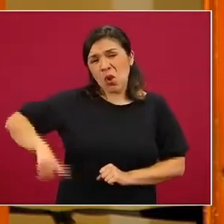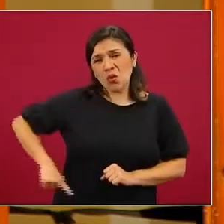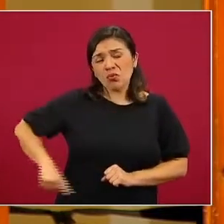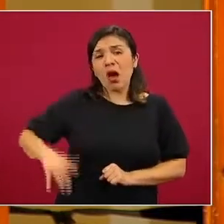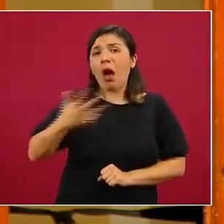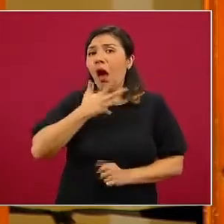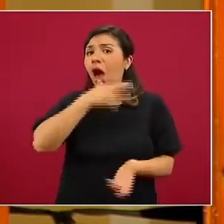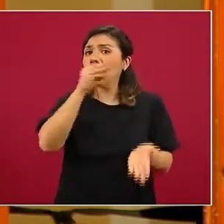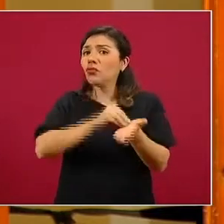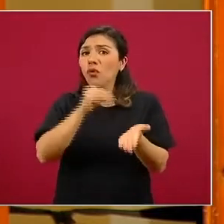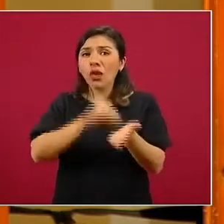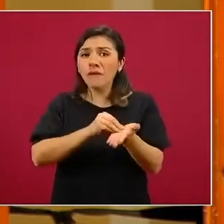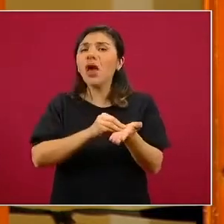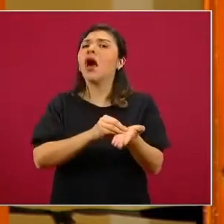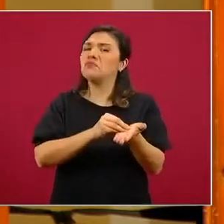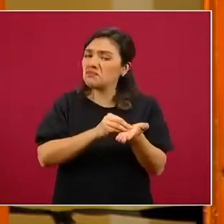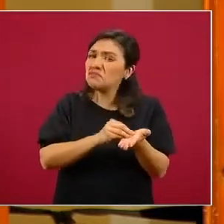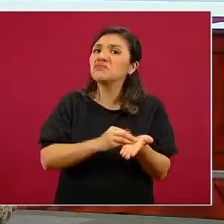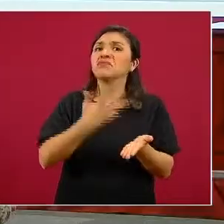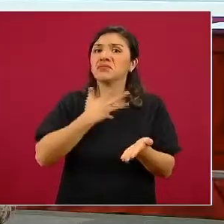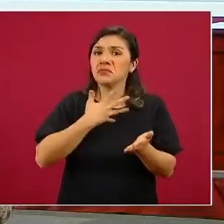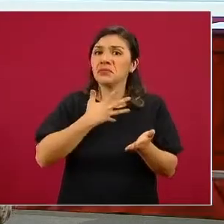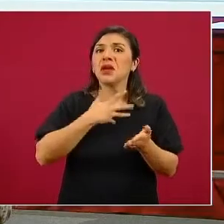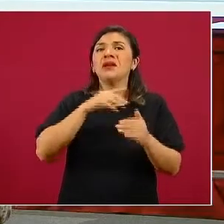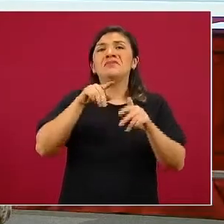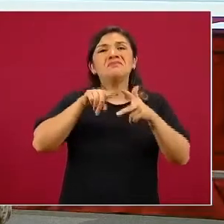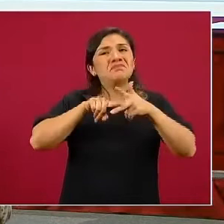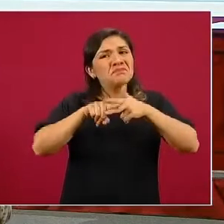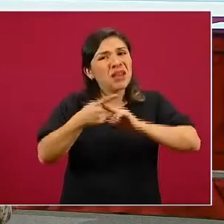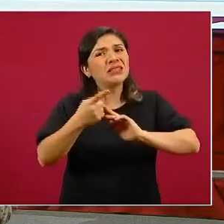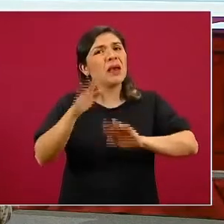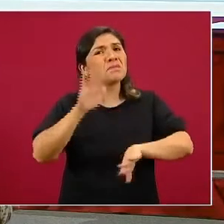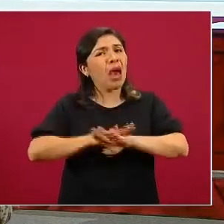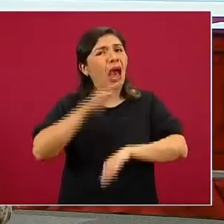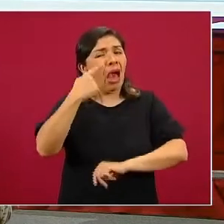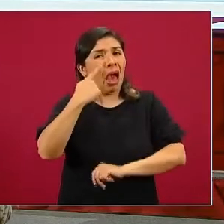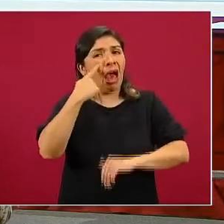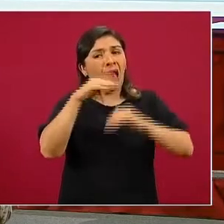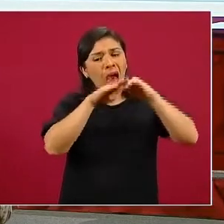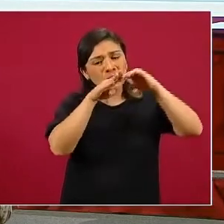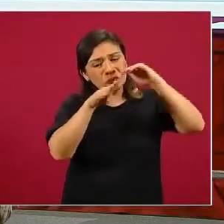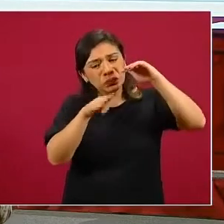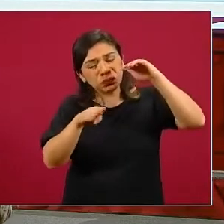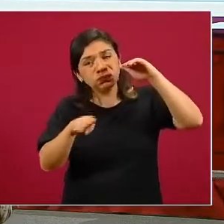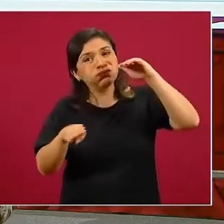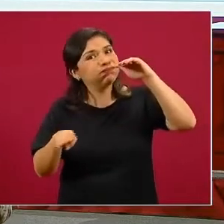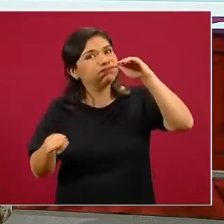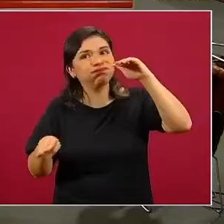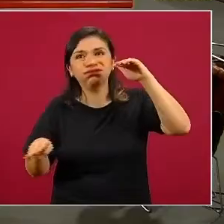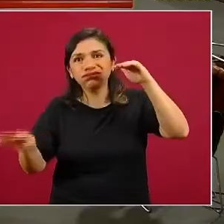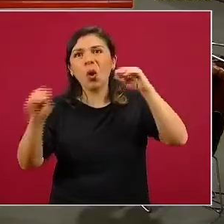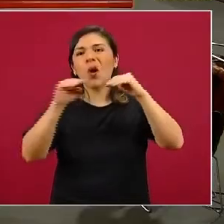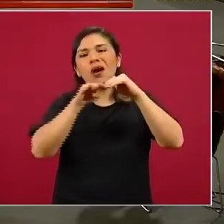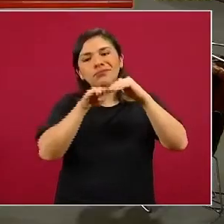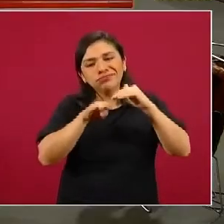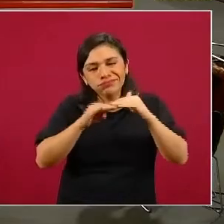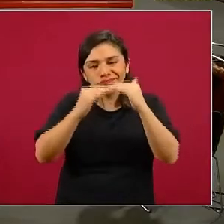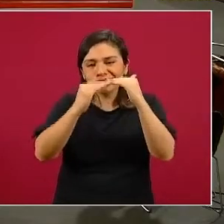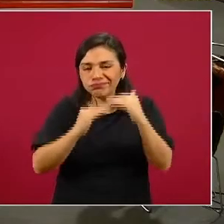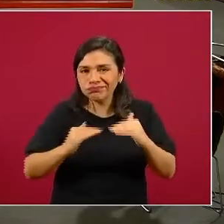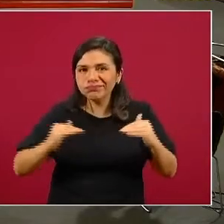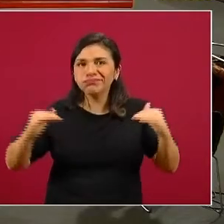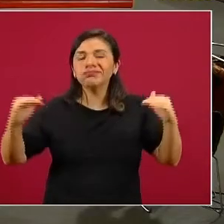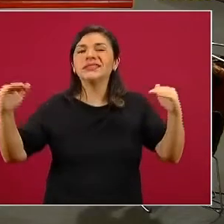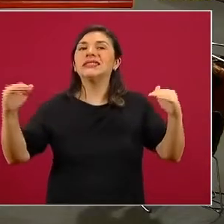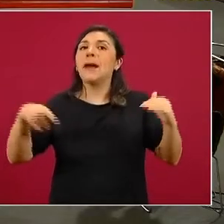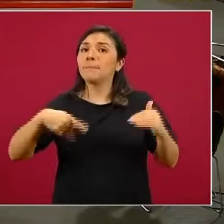todavía, aunque la curva va hacia abajo, la tendencia va hacia abajo, la curva se estabiliza, pero sigue